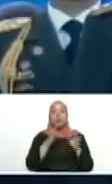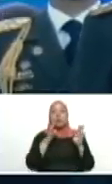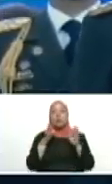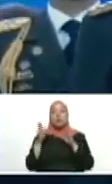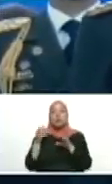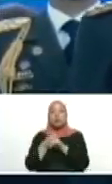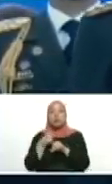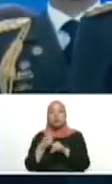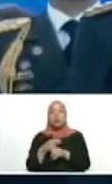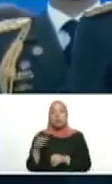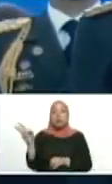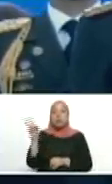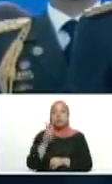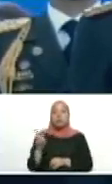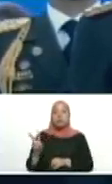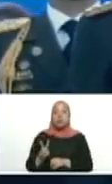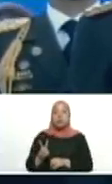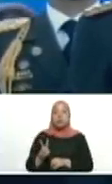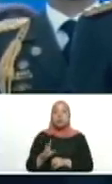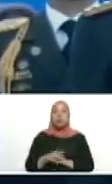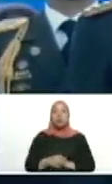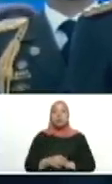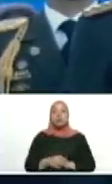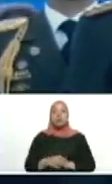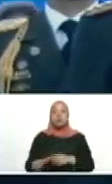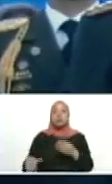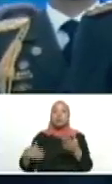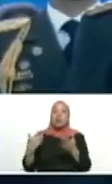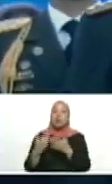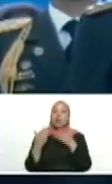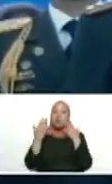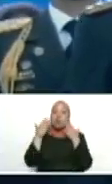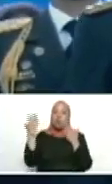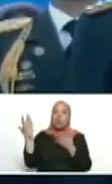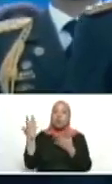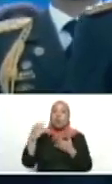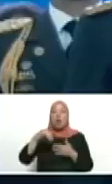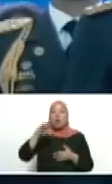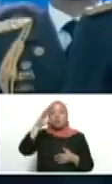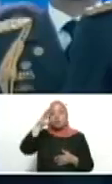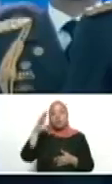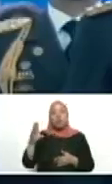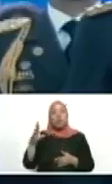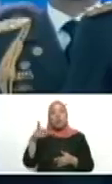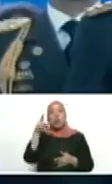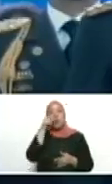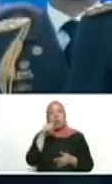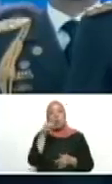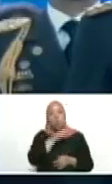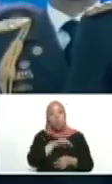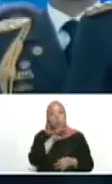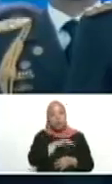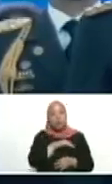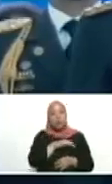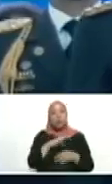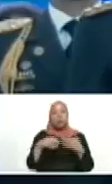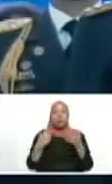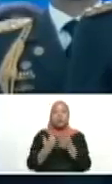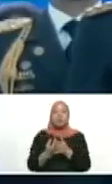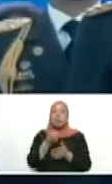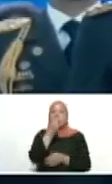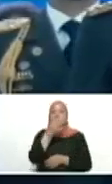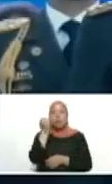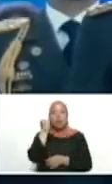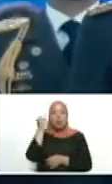urbanizaciones del país. Ahí donde usted vaya, ahí hay un miliciano, ahí hay una miliciana. Fabulosa